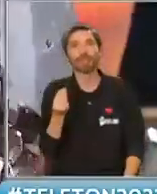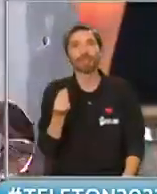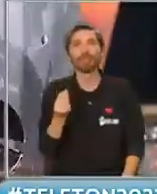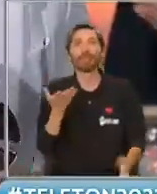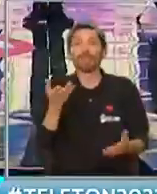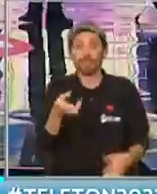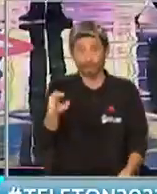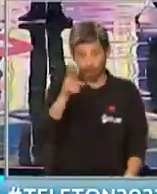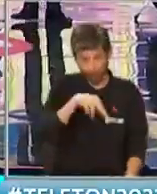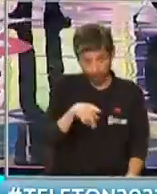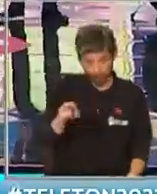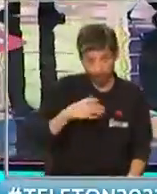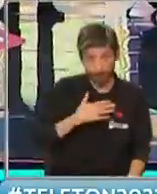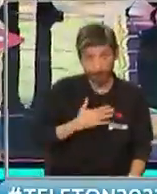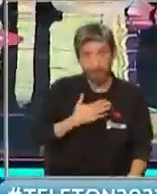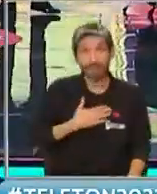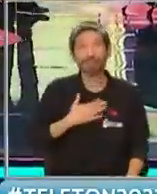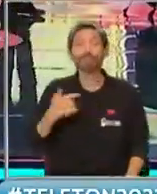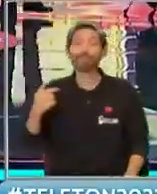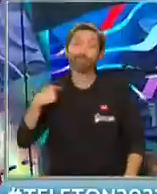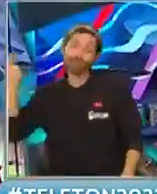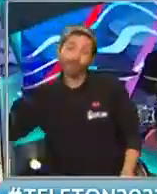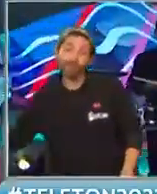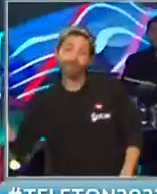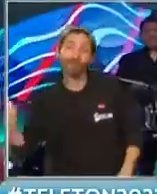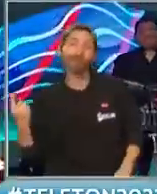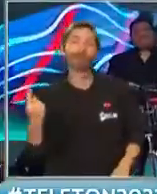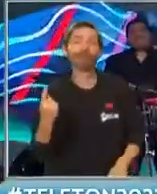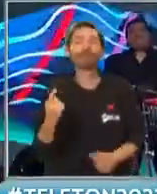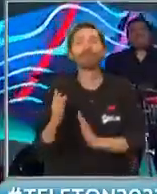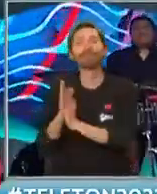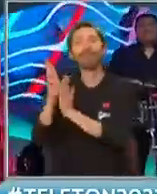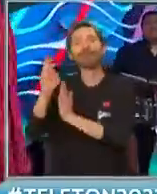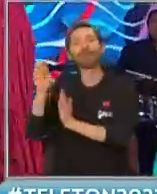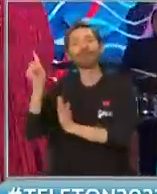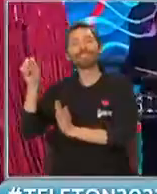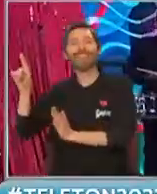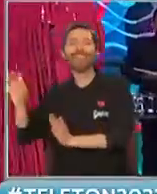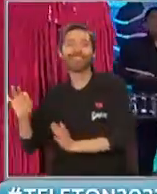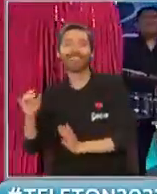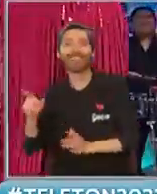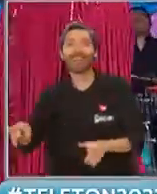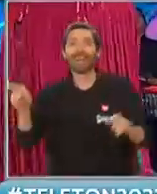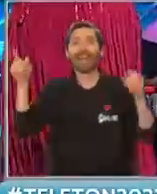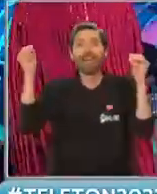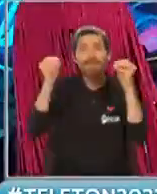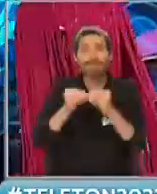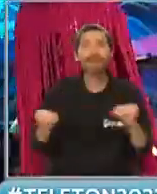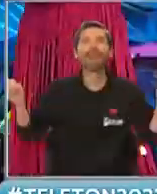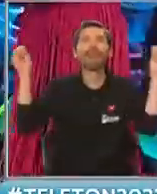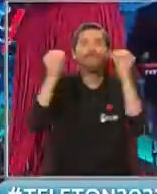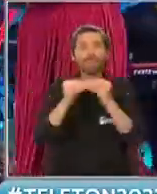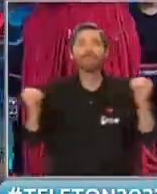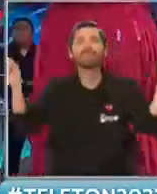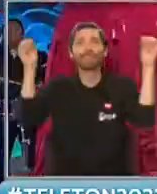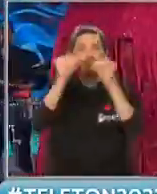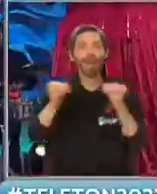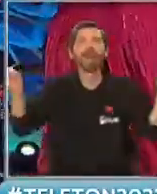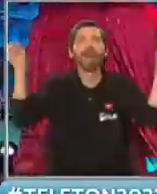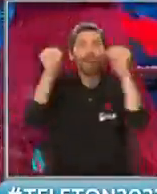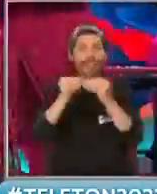lo rememoran yo digo está yo de San Rosendo a viv el